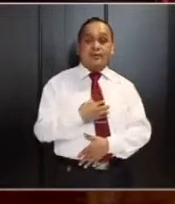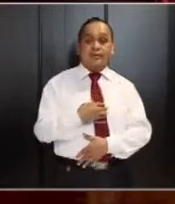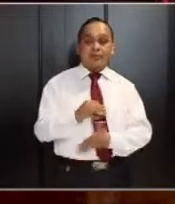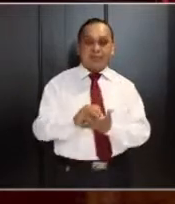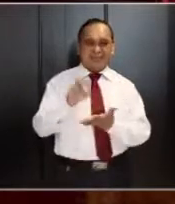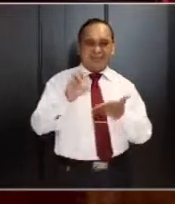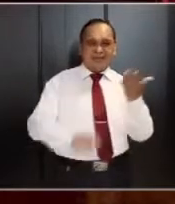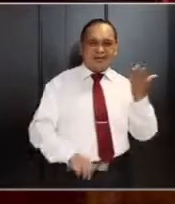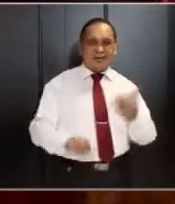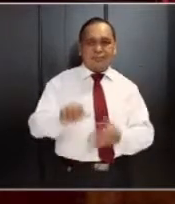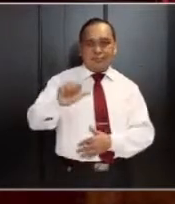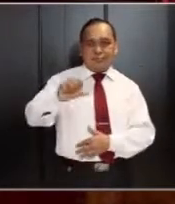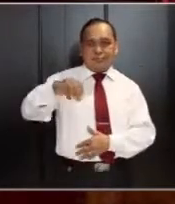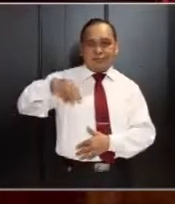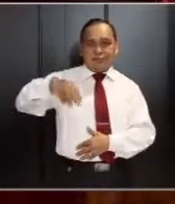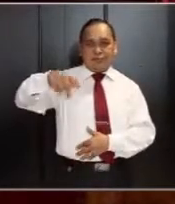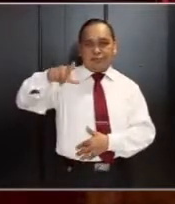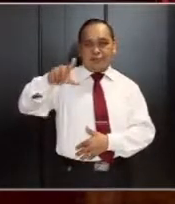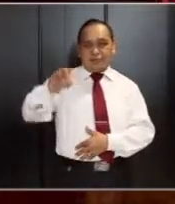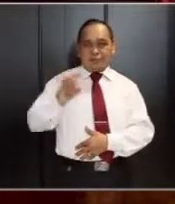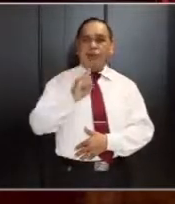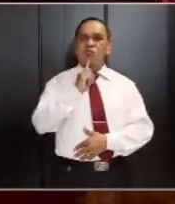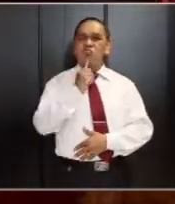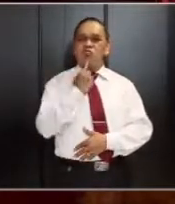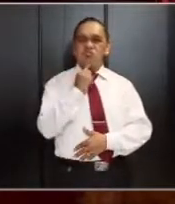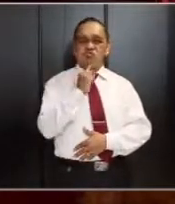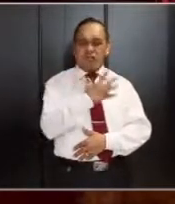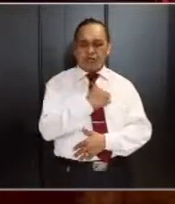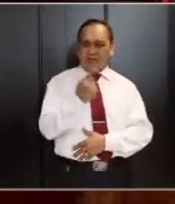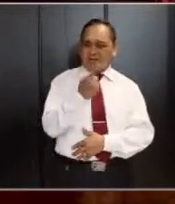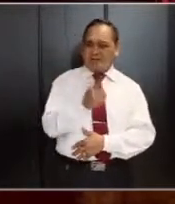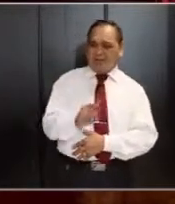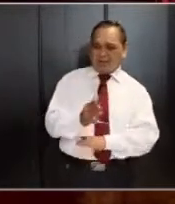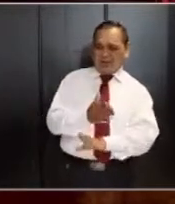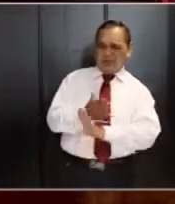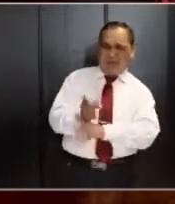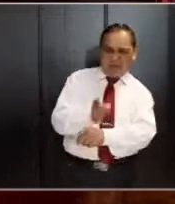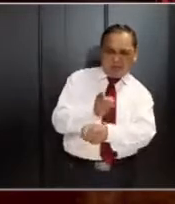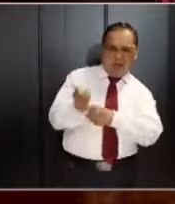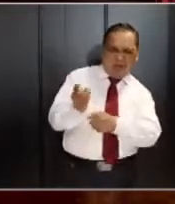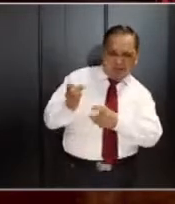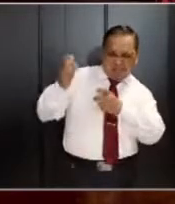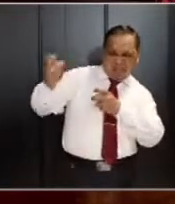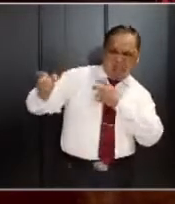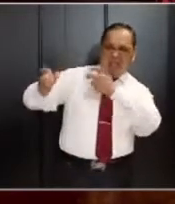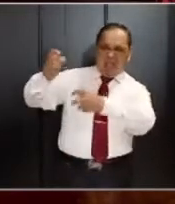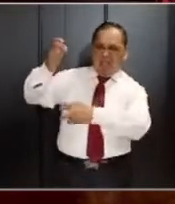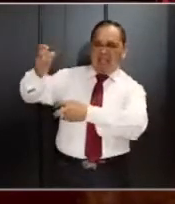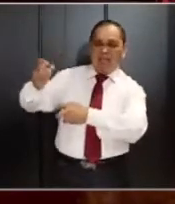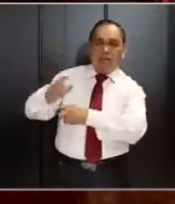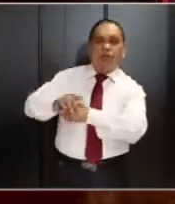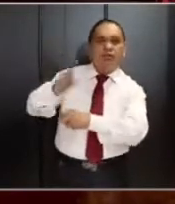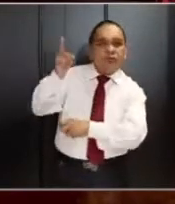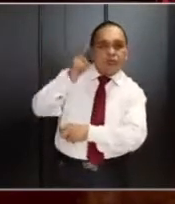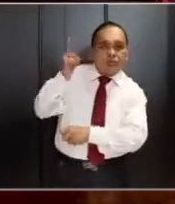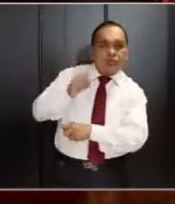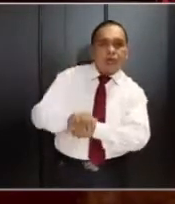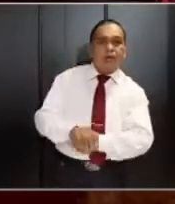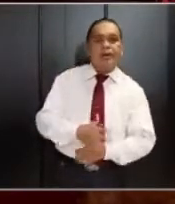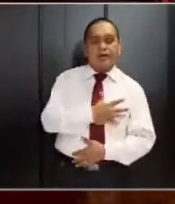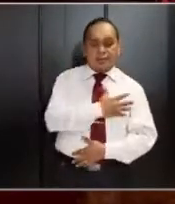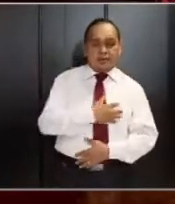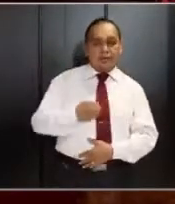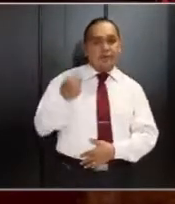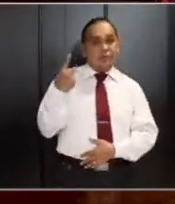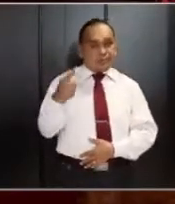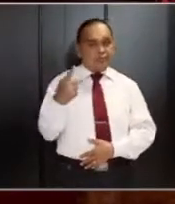Manuel, cómo son agraviados, cómo la gente se ensaña con ellos únicamente por el hecho de ser sus